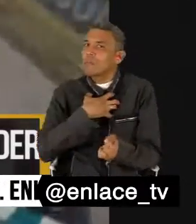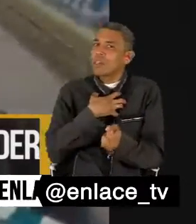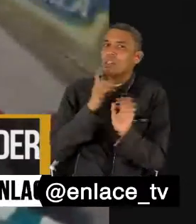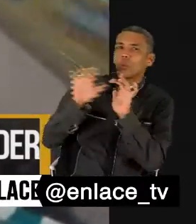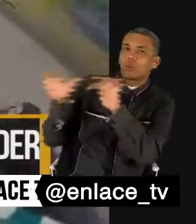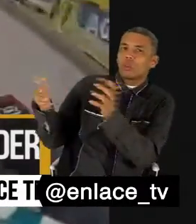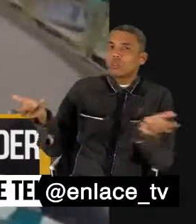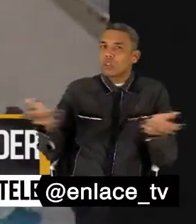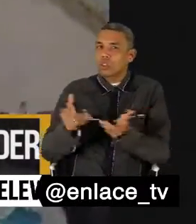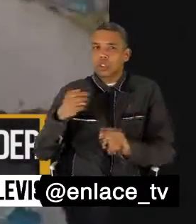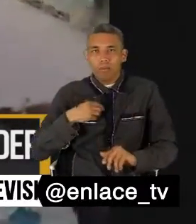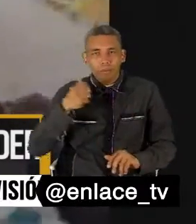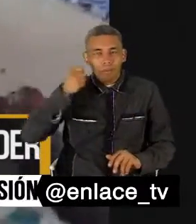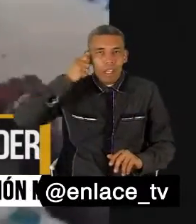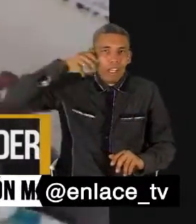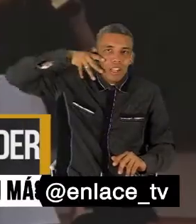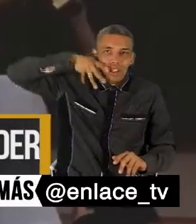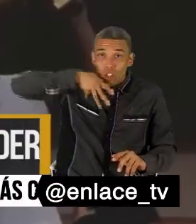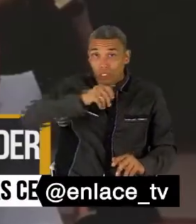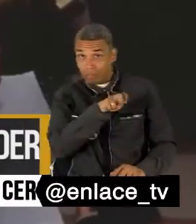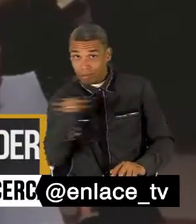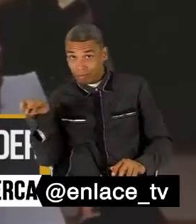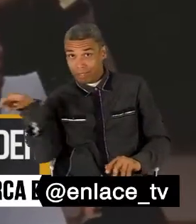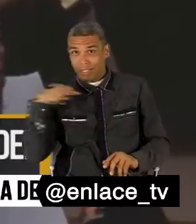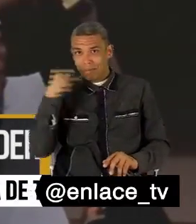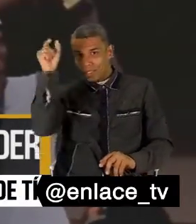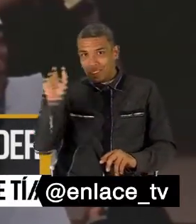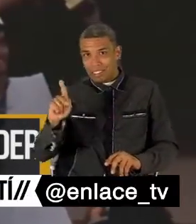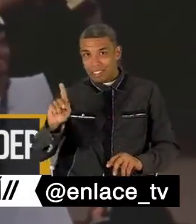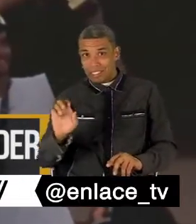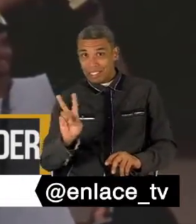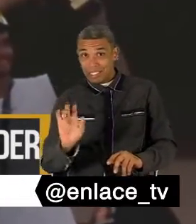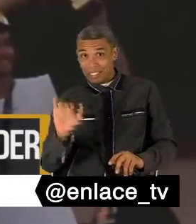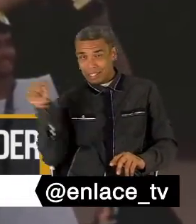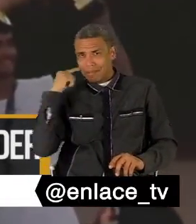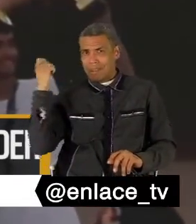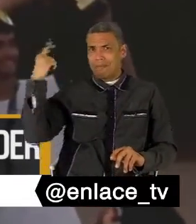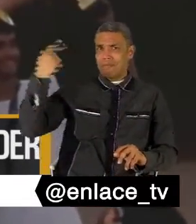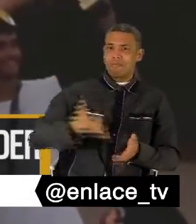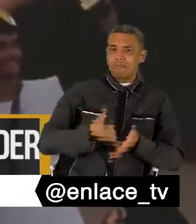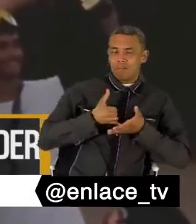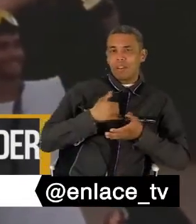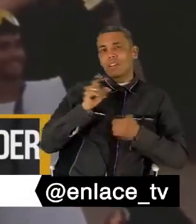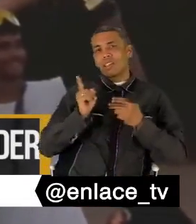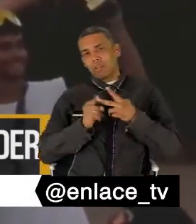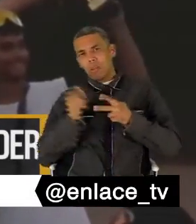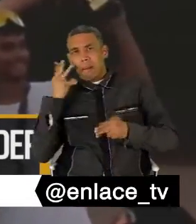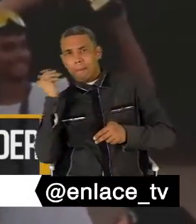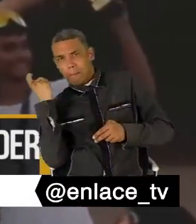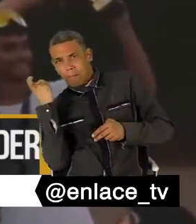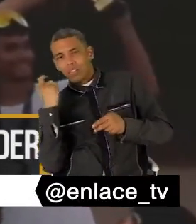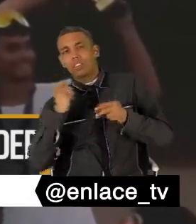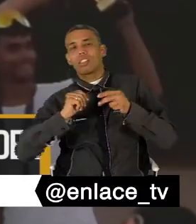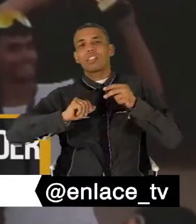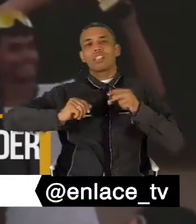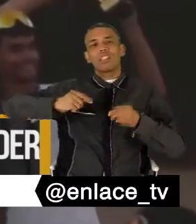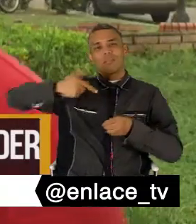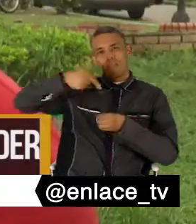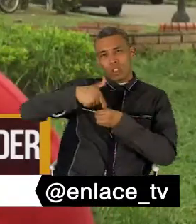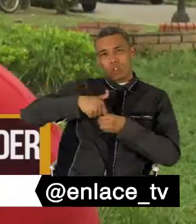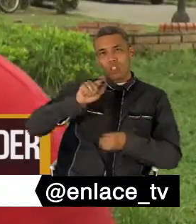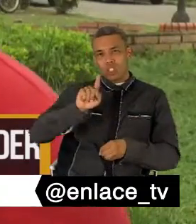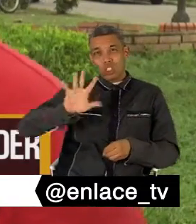años de edad ocupó el segundo lugar en categoría libre, segundo en 115 expertos y cuarto puesto en categoría 150.